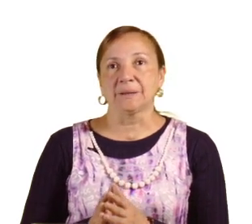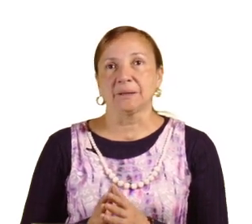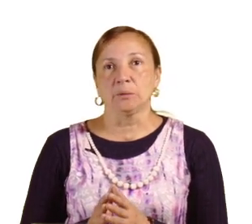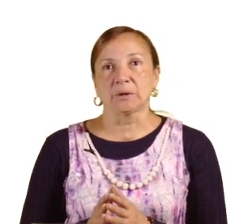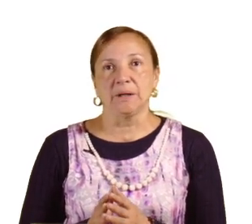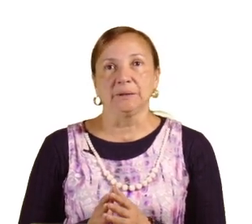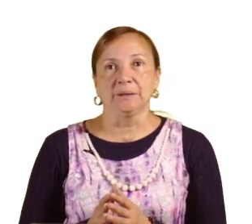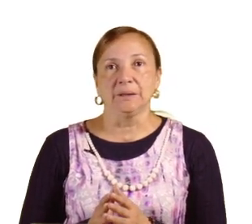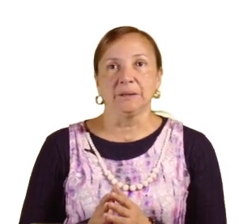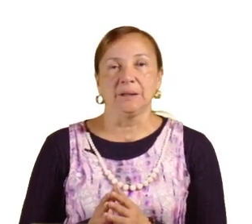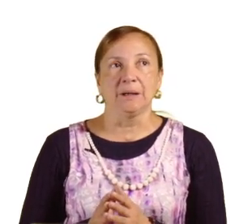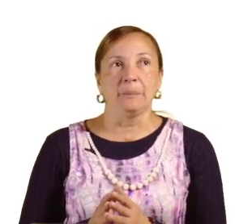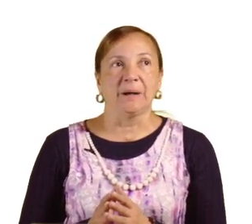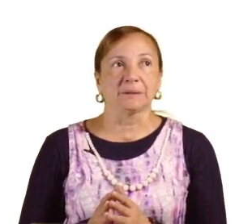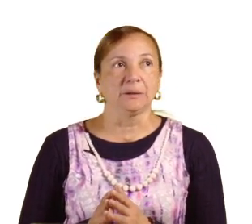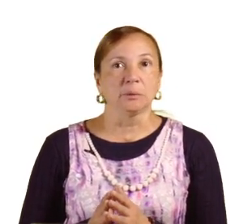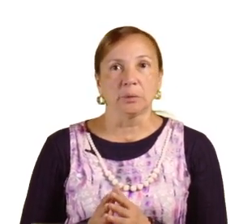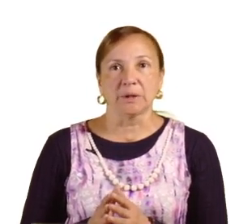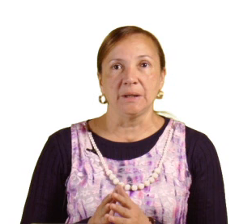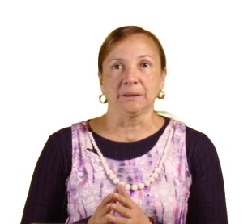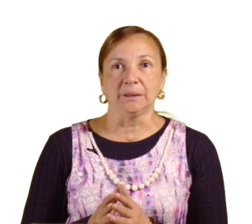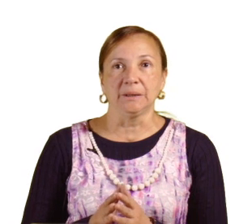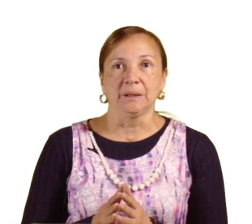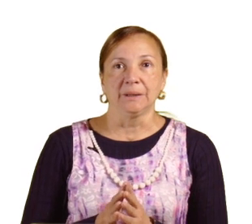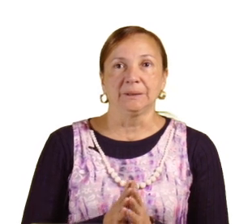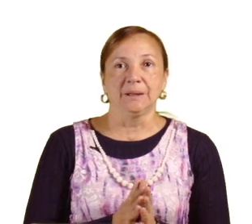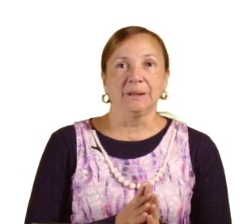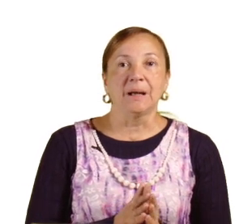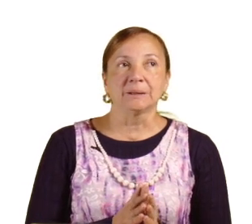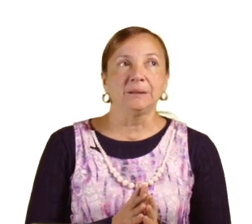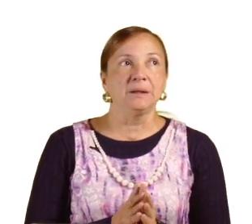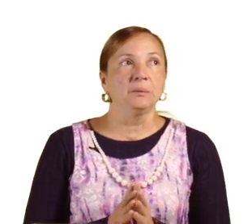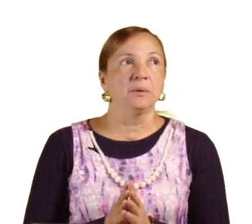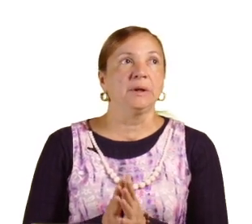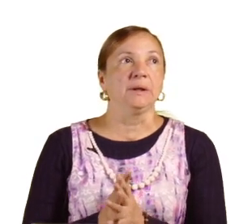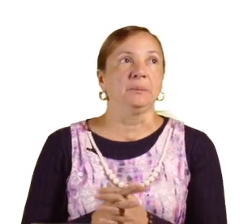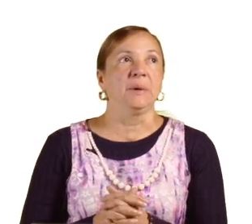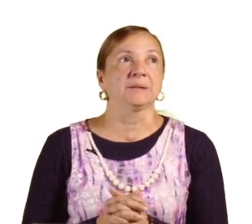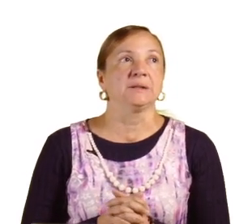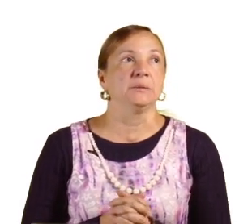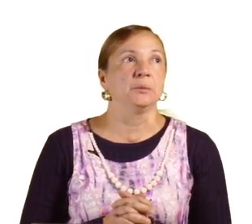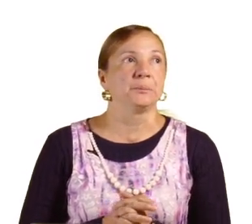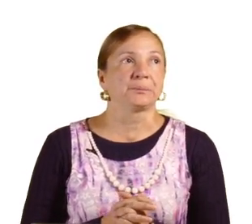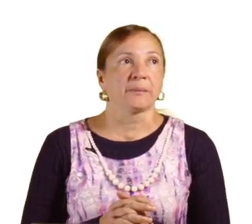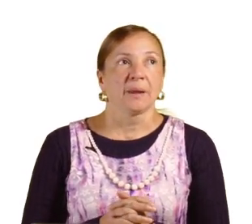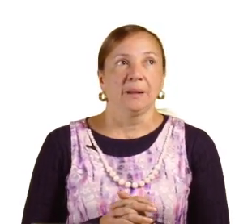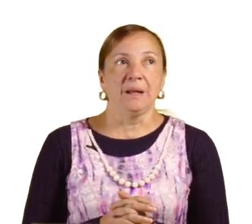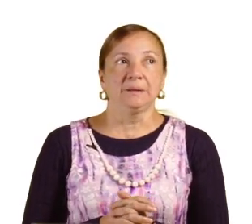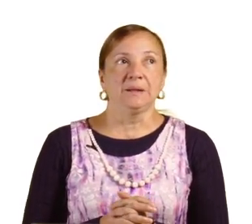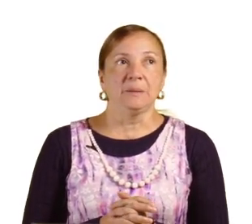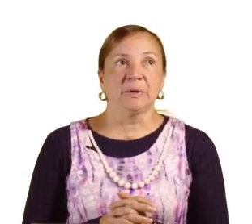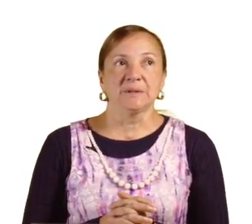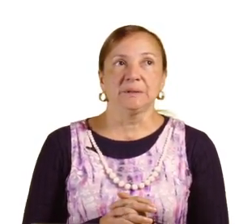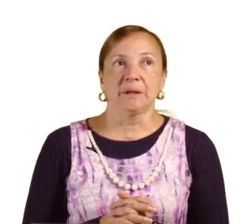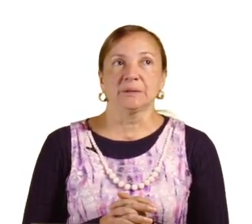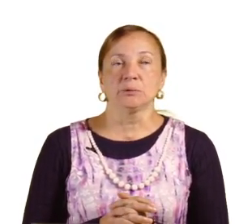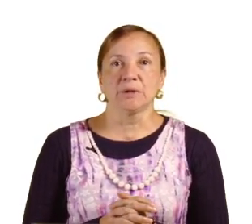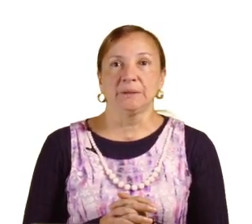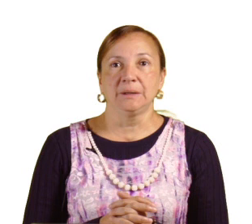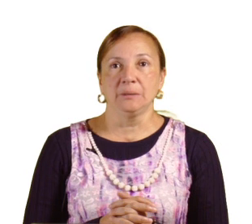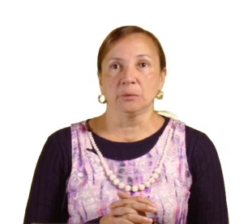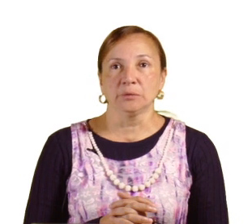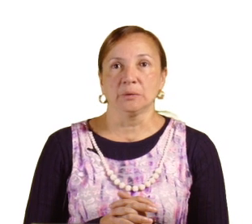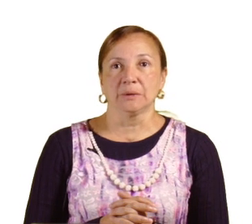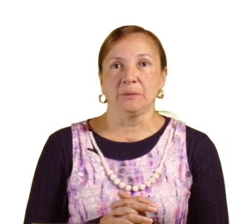la parte corriente y la parte no corriente del activo y del pasivo. La entidad presentará